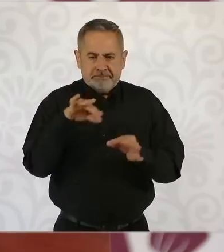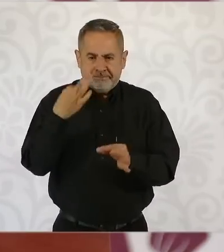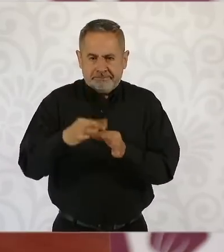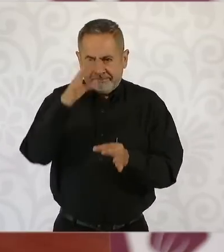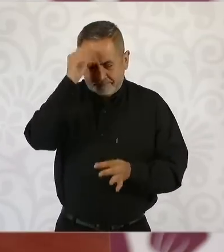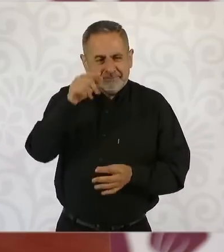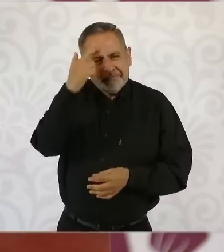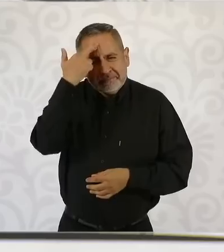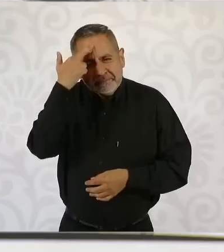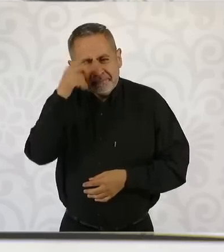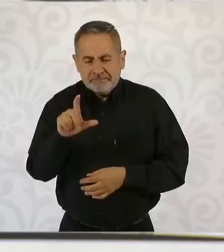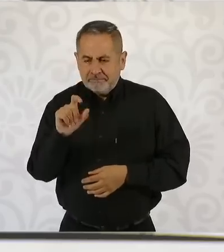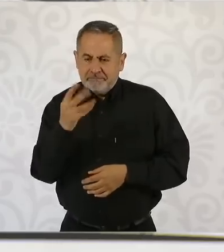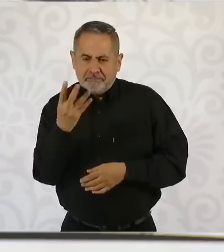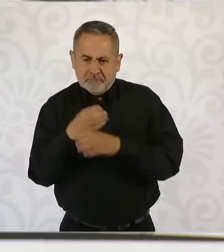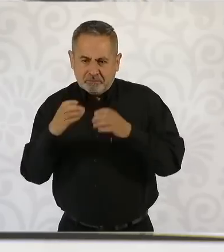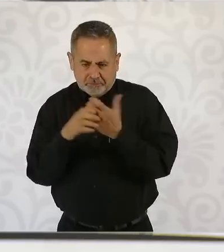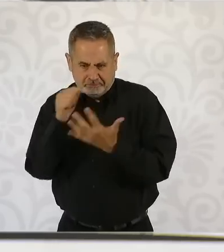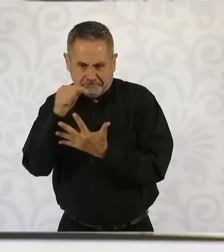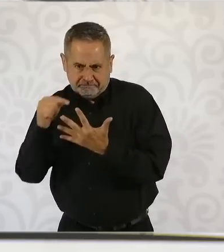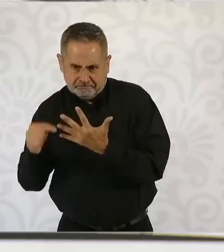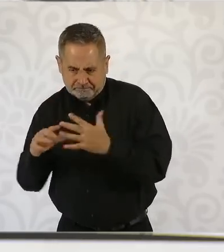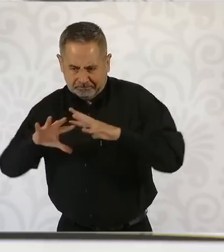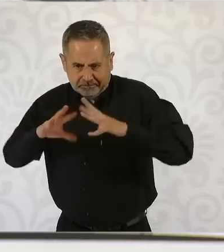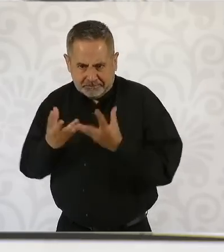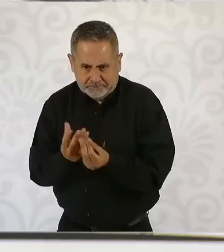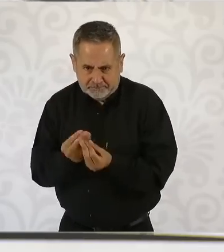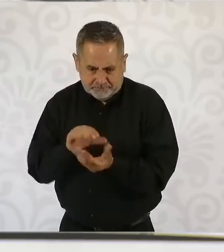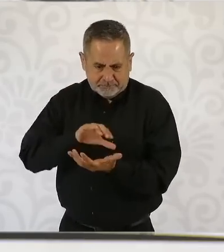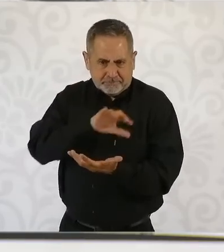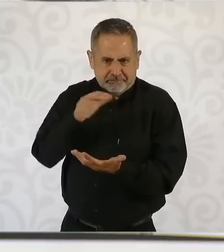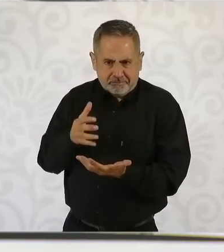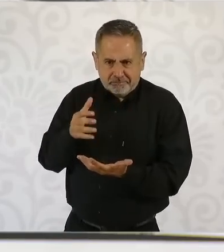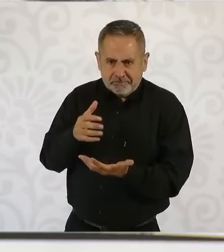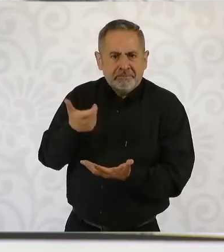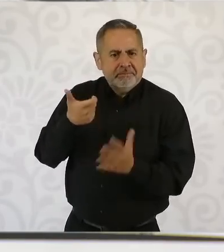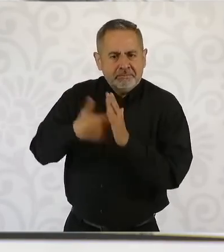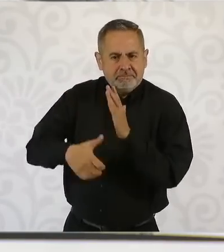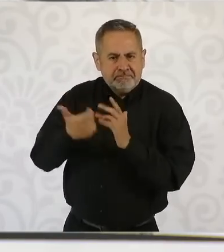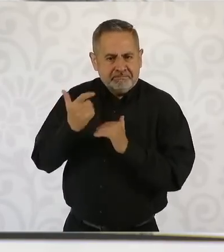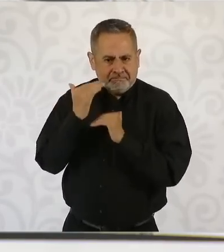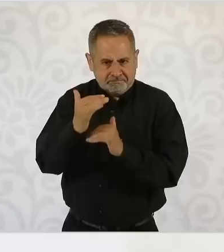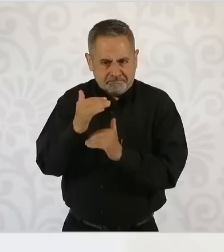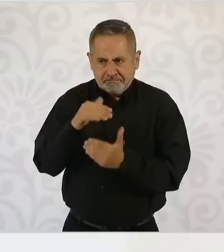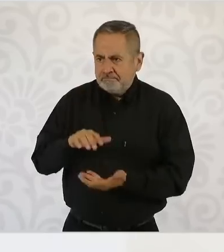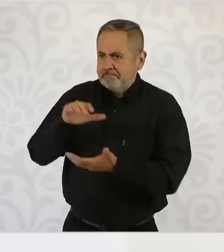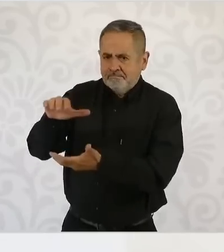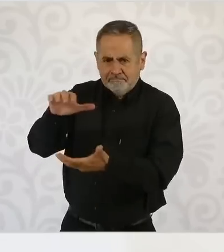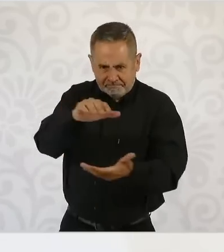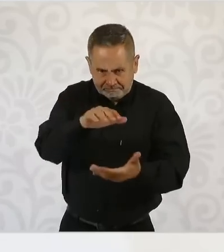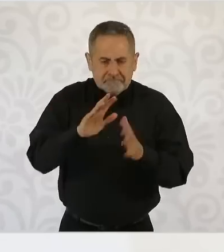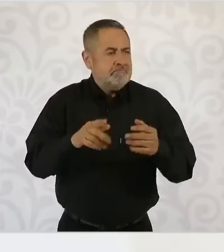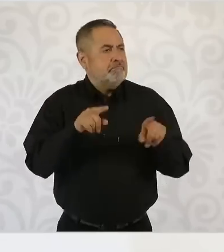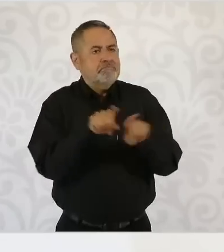los 24 productos de la canasta básica, y allí ha habido cooperación de los comercializadores y de los